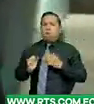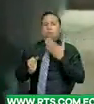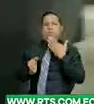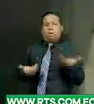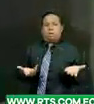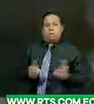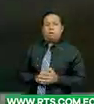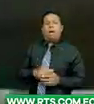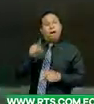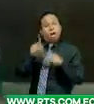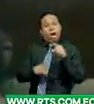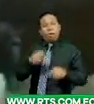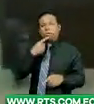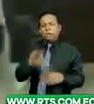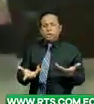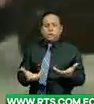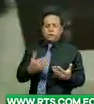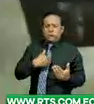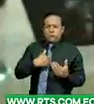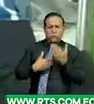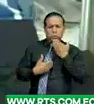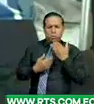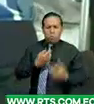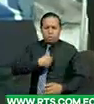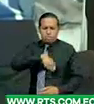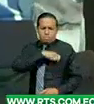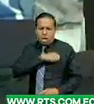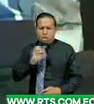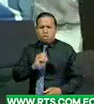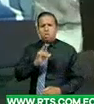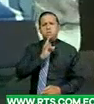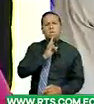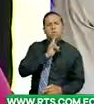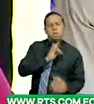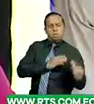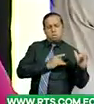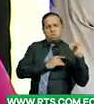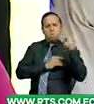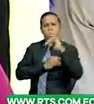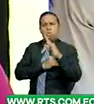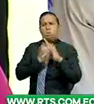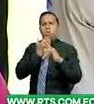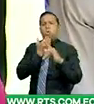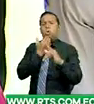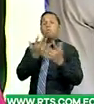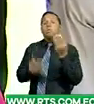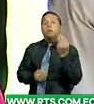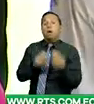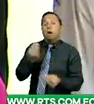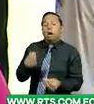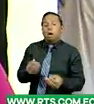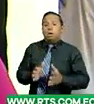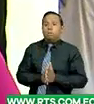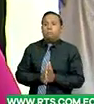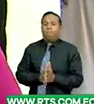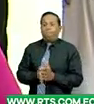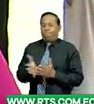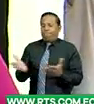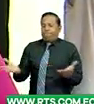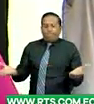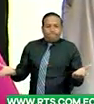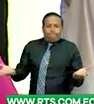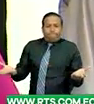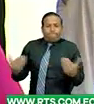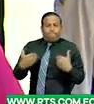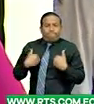su país de origen, ya sea España o Estados Unidos. Va a viajar a España, él va a llegar a Madrid, pero ellos no nos aseguraron el